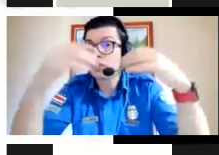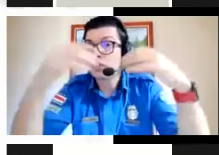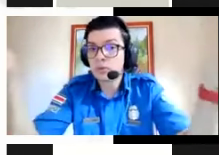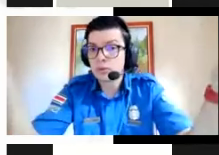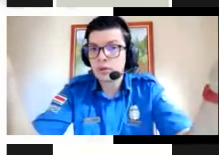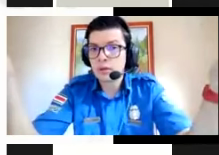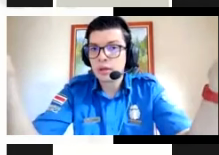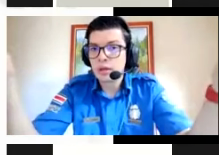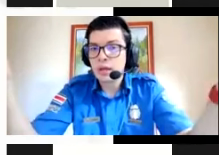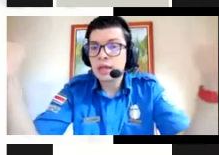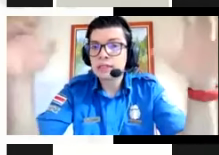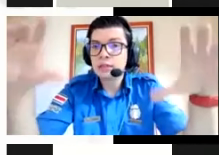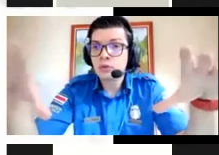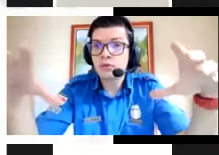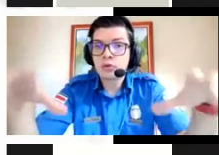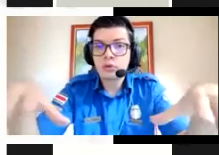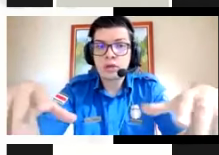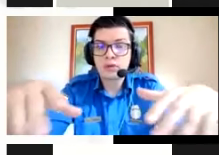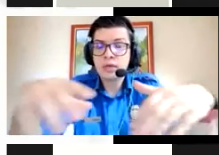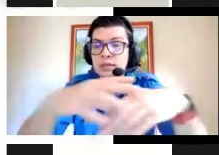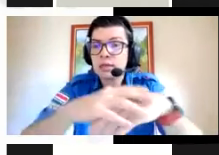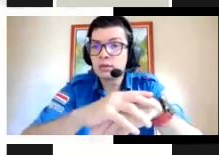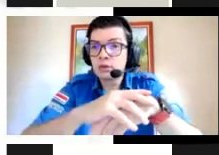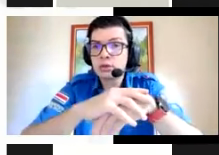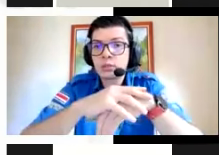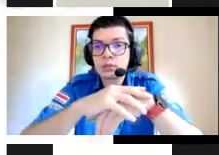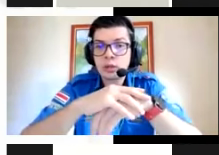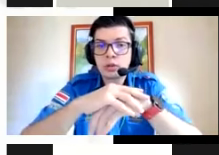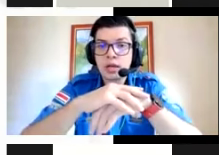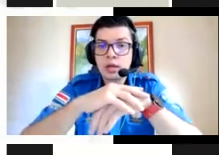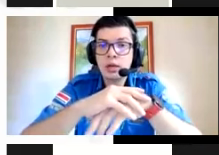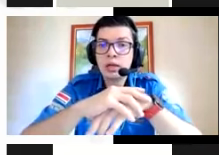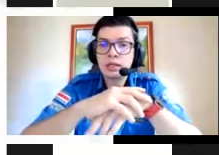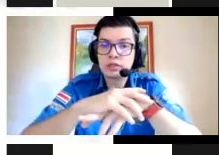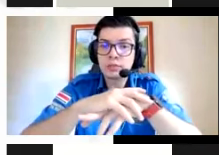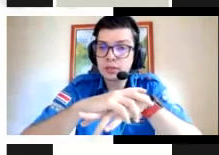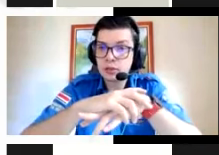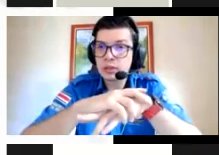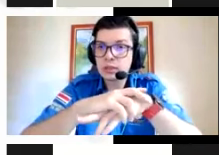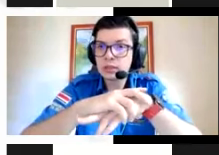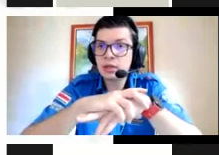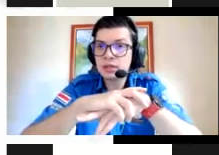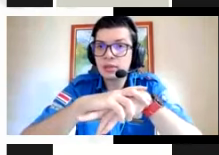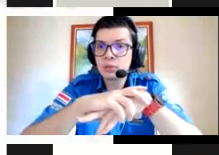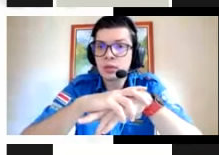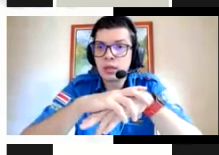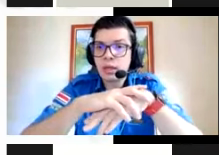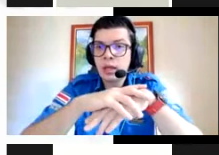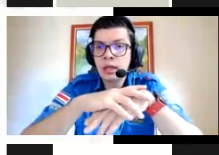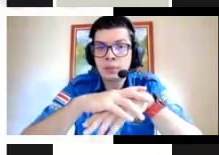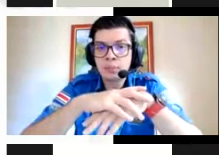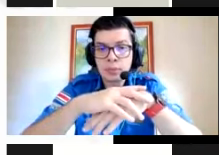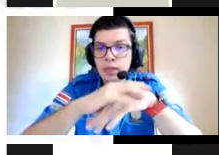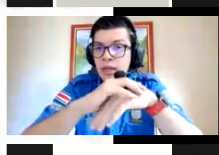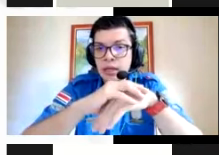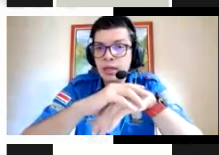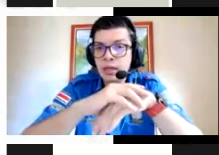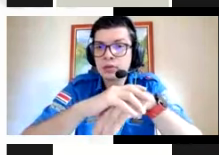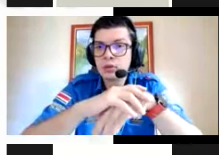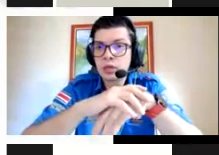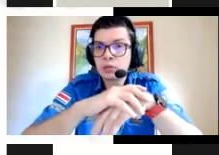Pues no. Estas son fotografías que nosotros hemos encontrado en inspecciones que realizamos.